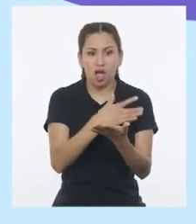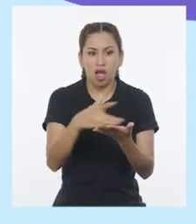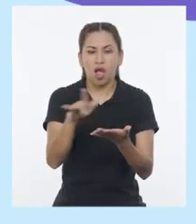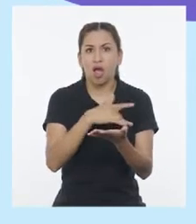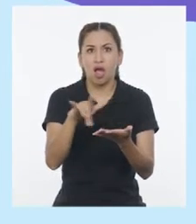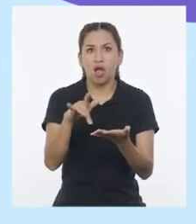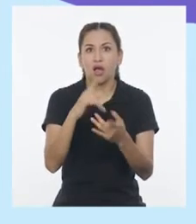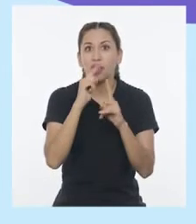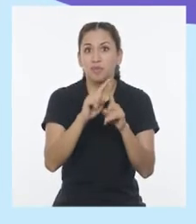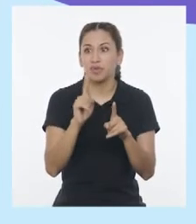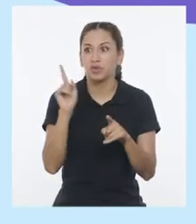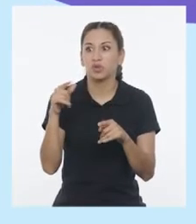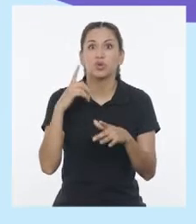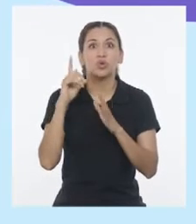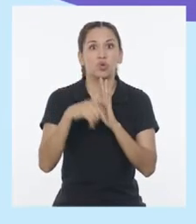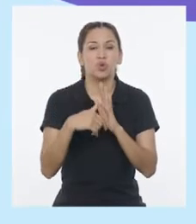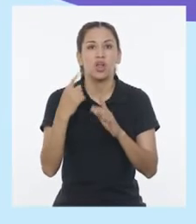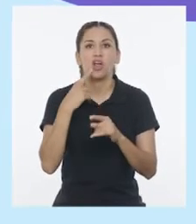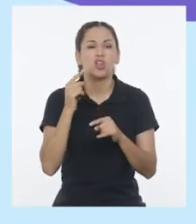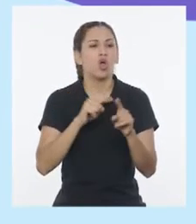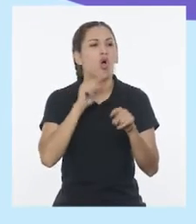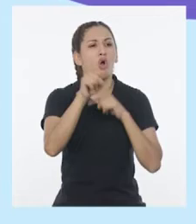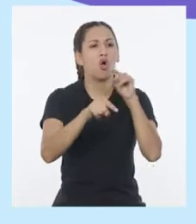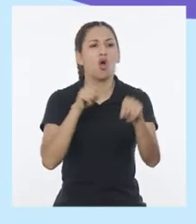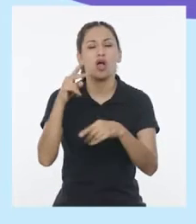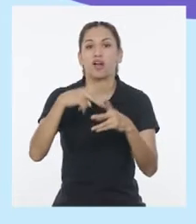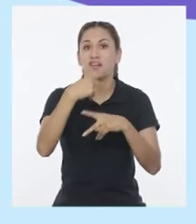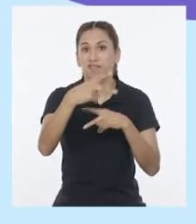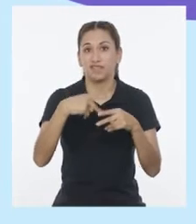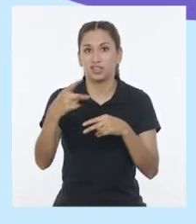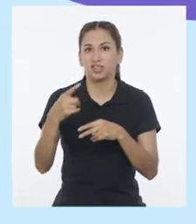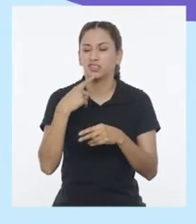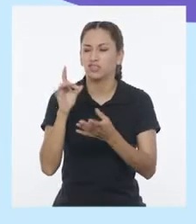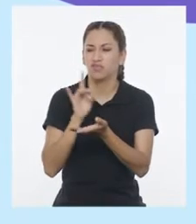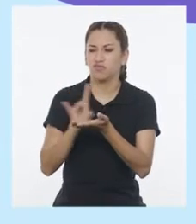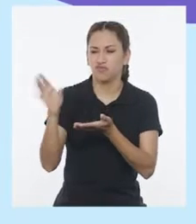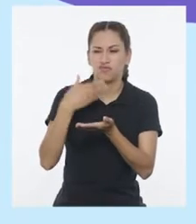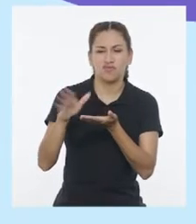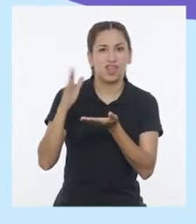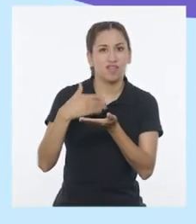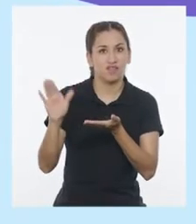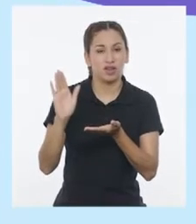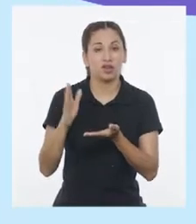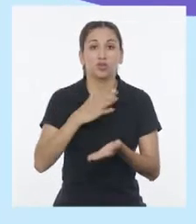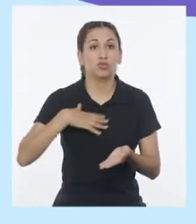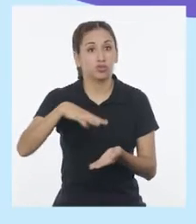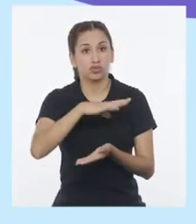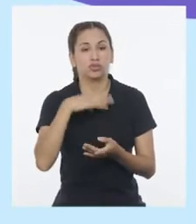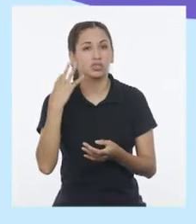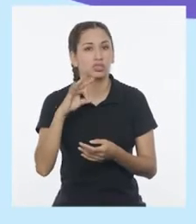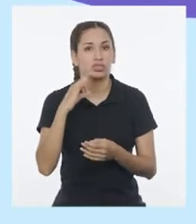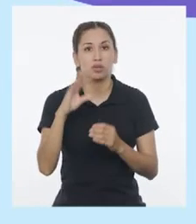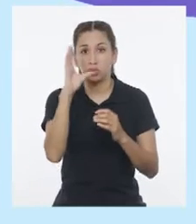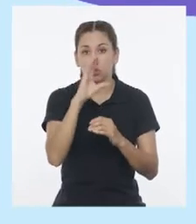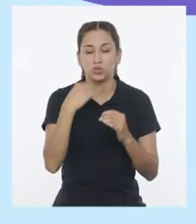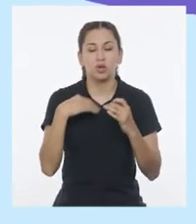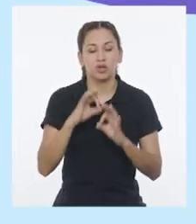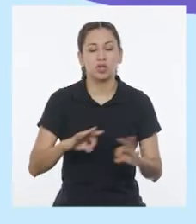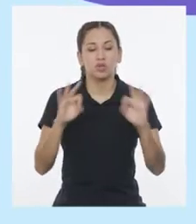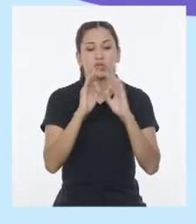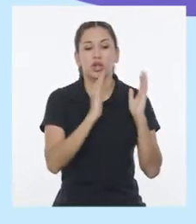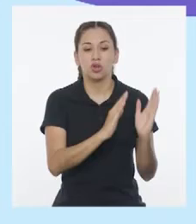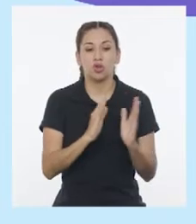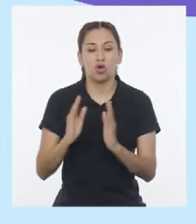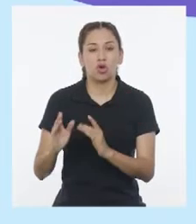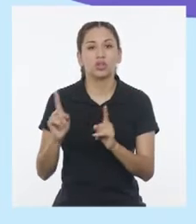robada. Pero al final, entre todas las vecinas y los vecinos de mi comunidad, le dijimos que se fuera. Nosotros siempre buscamos mantener el